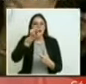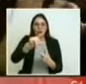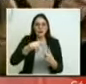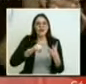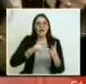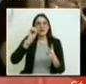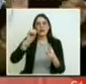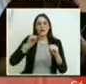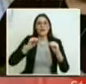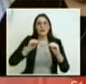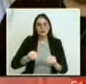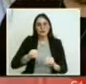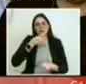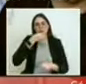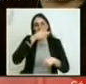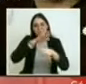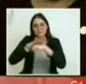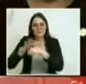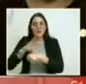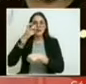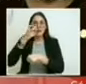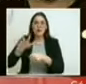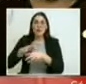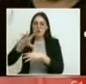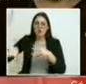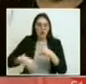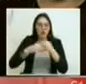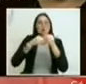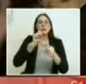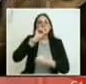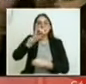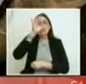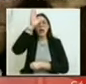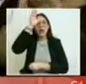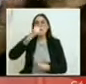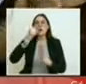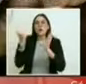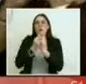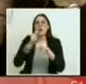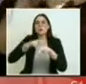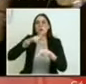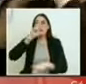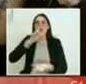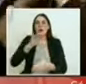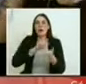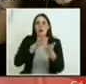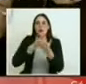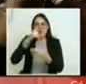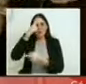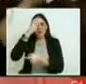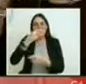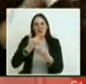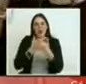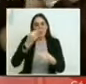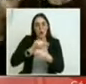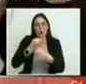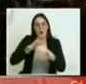y 0 abstenciones, por lo que se reúne la mayoría calificada necesaria para la aprobación del